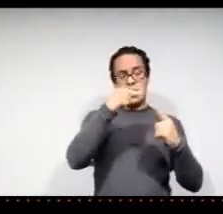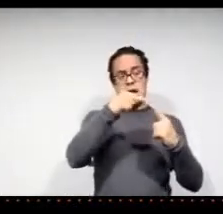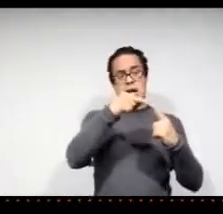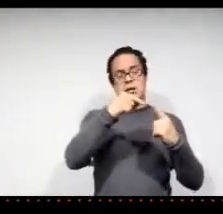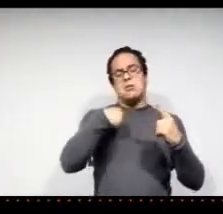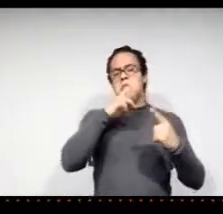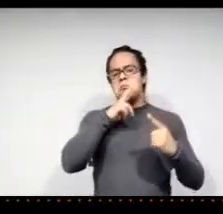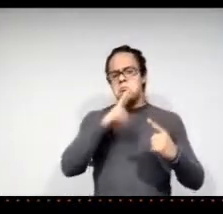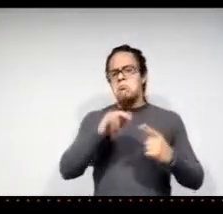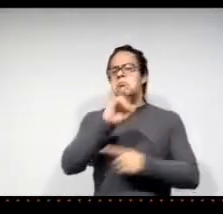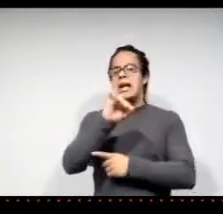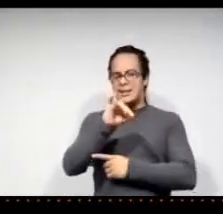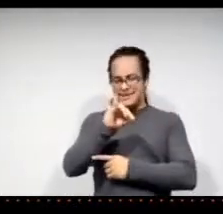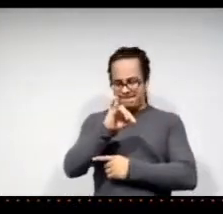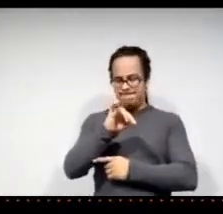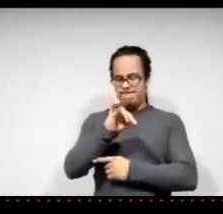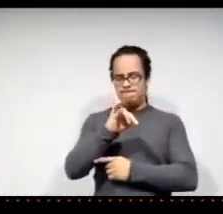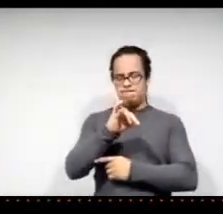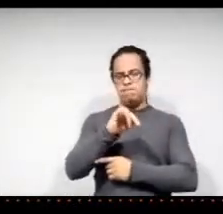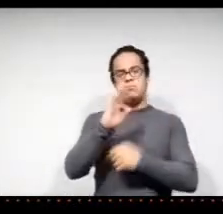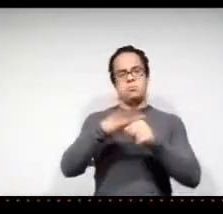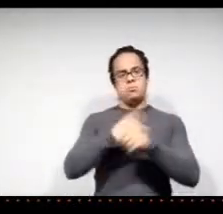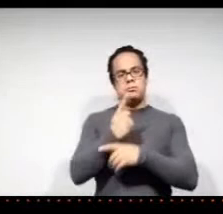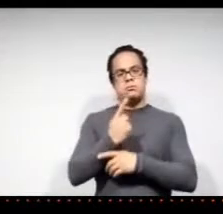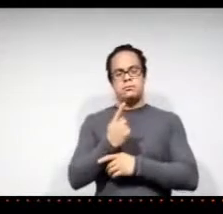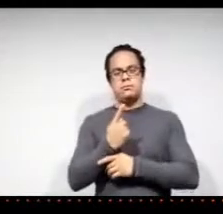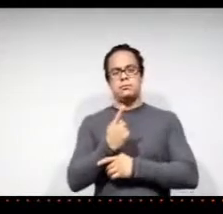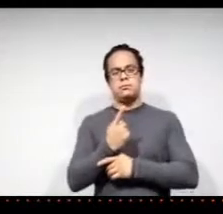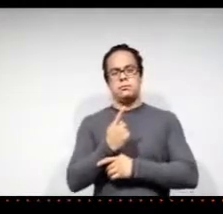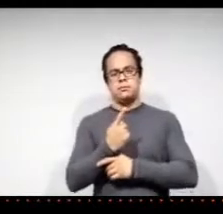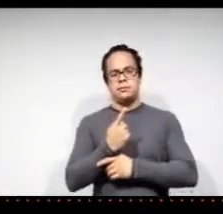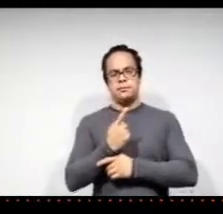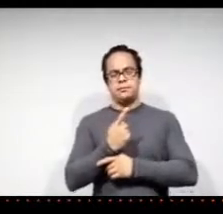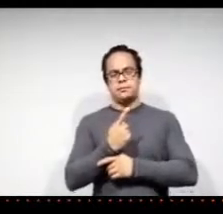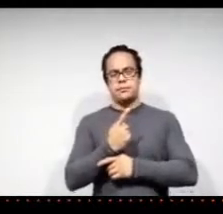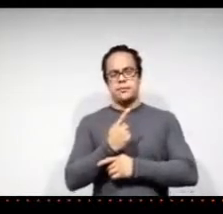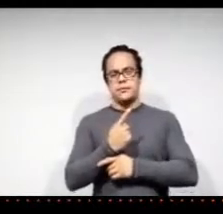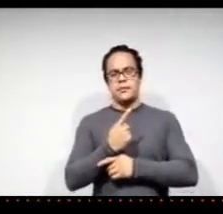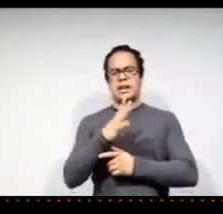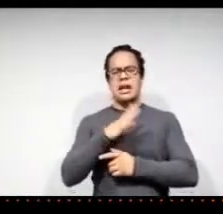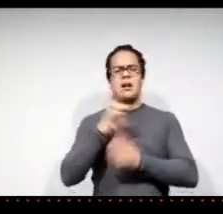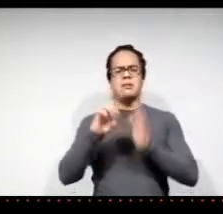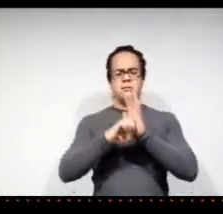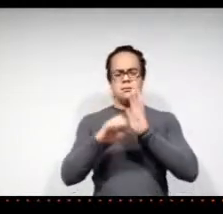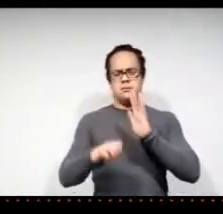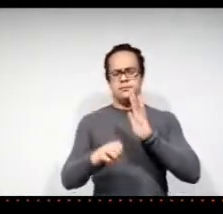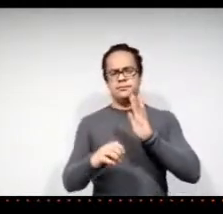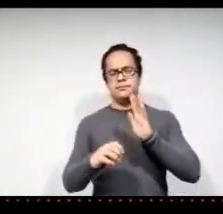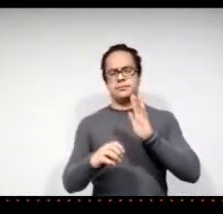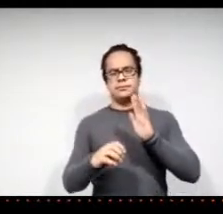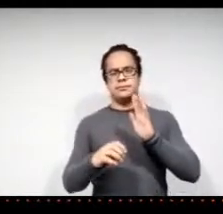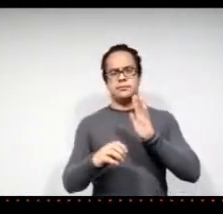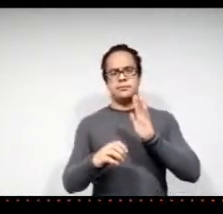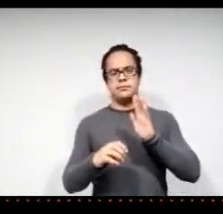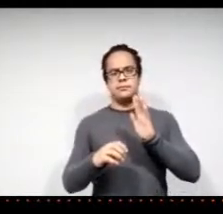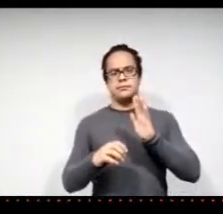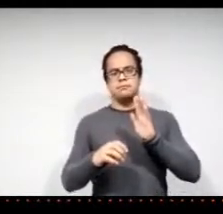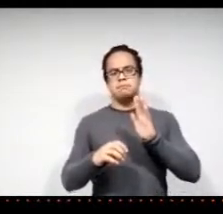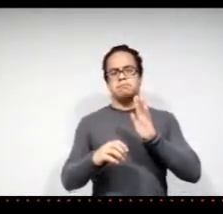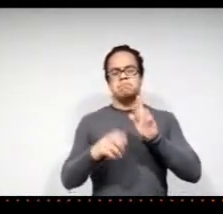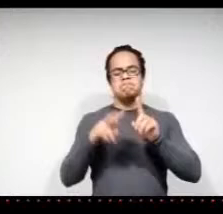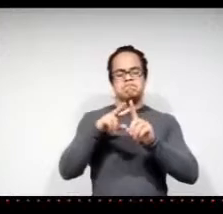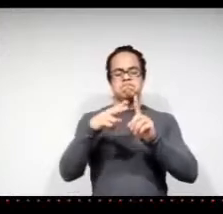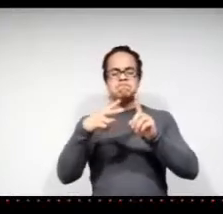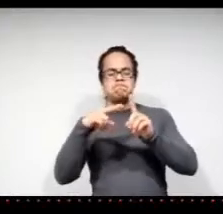sí. ¿Por qué? Porque va a ser una alternativa que será de mucha utilidad